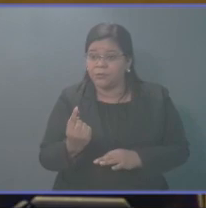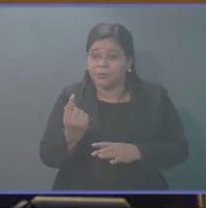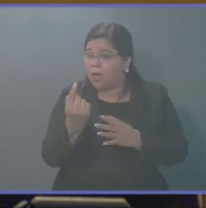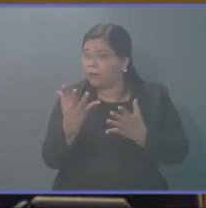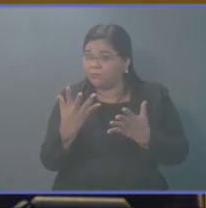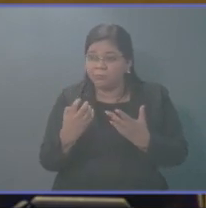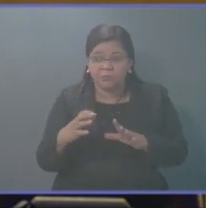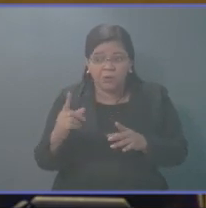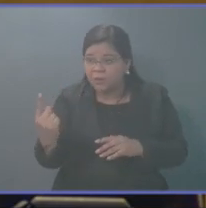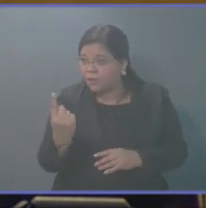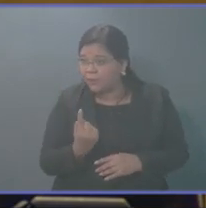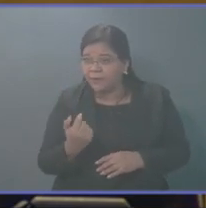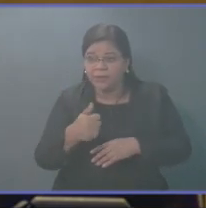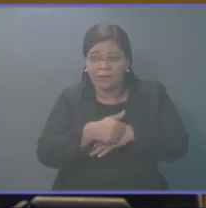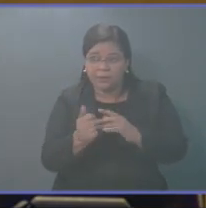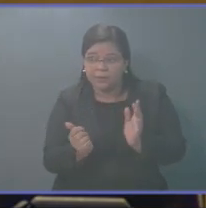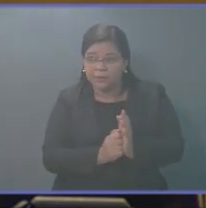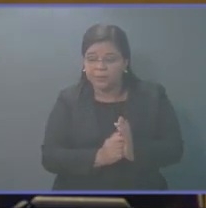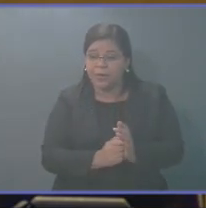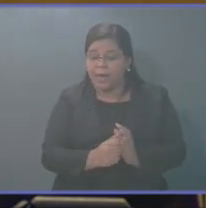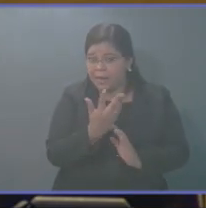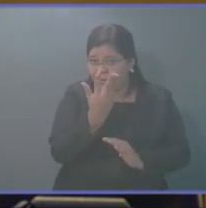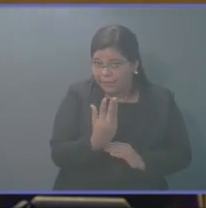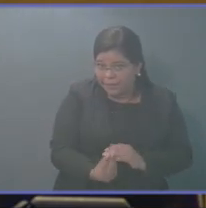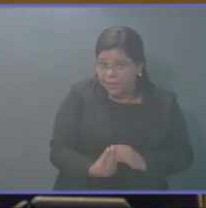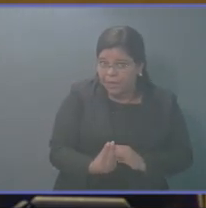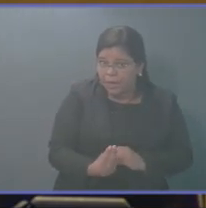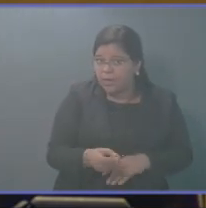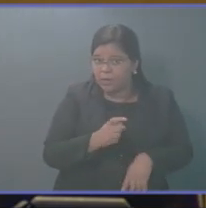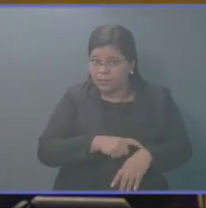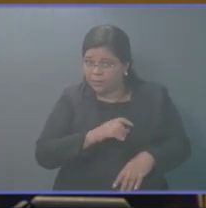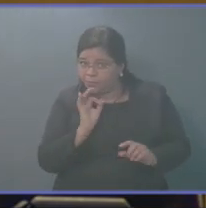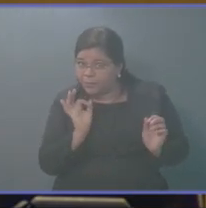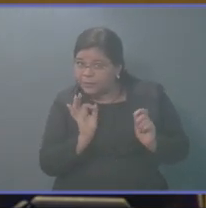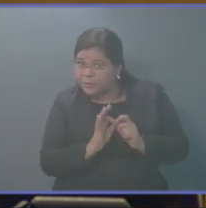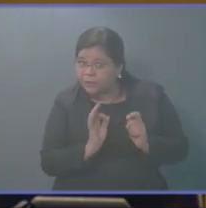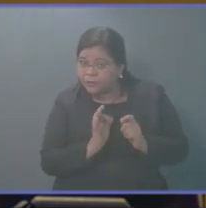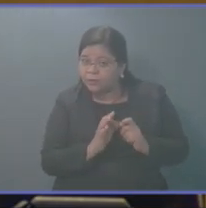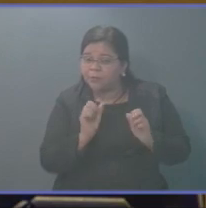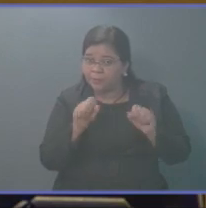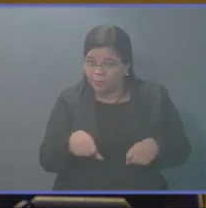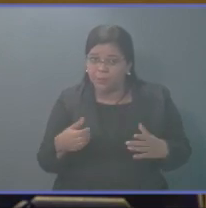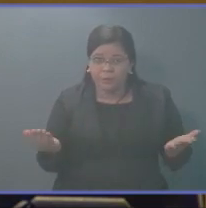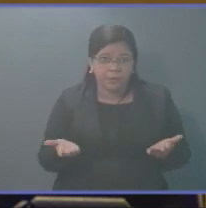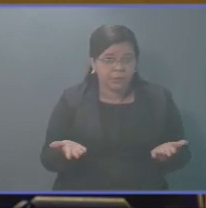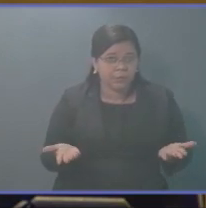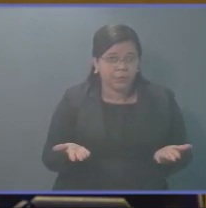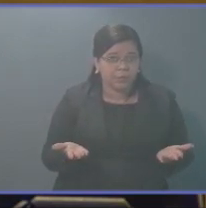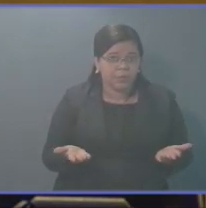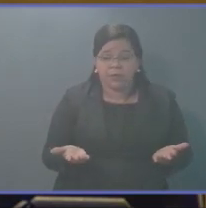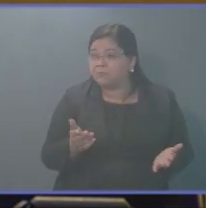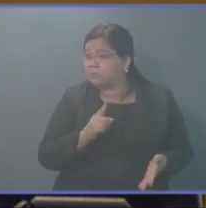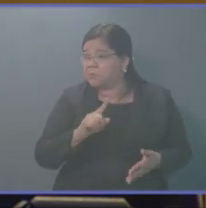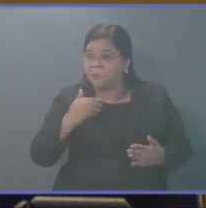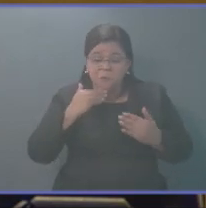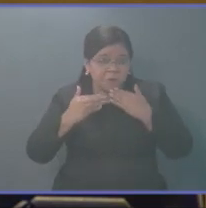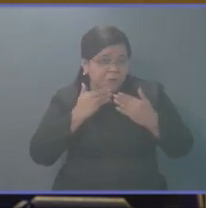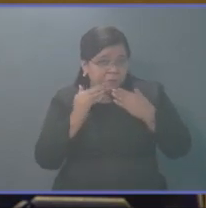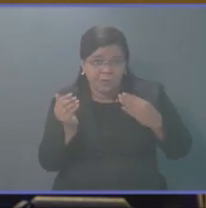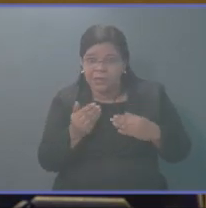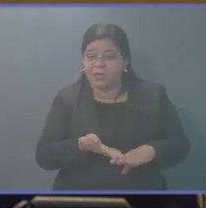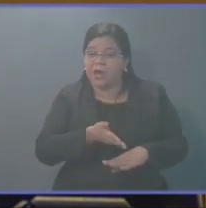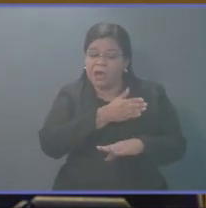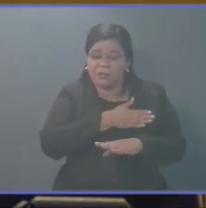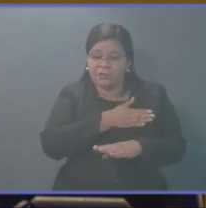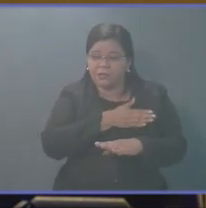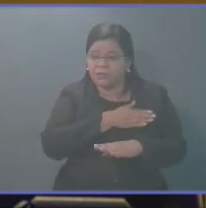no asista a la Asamblea el día y a la hora señalados para realizarla y no justifique previamente